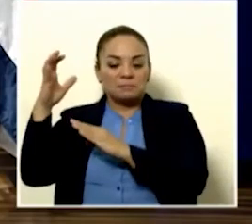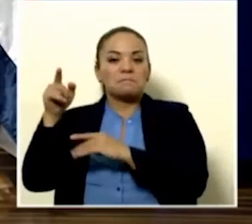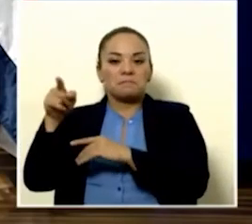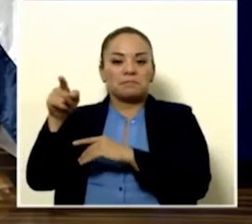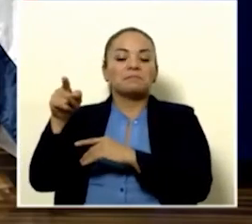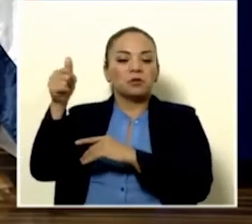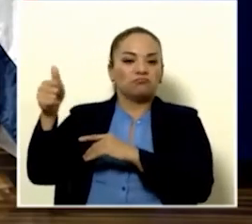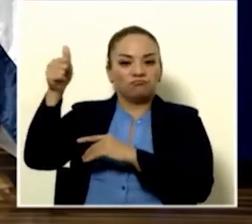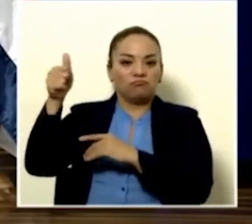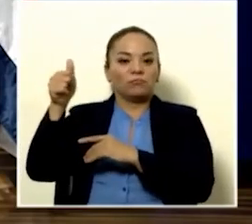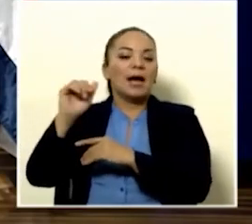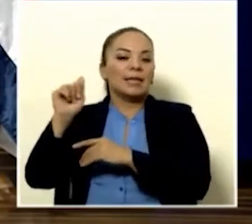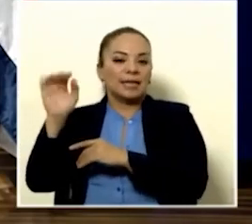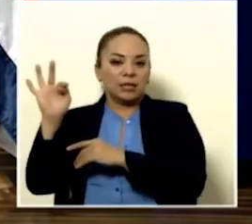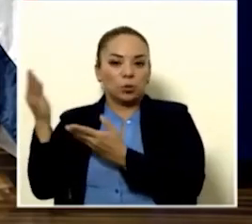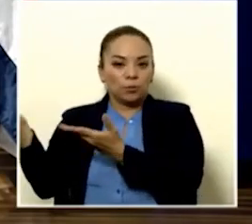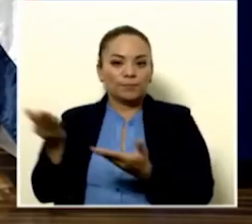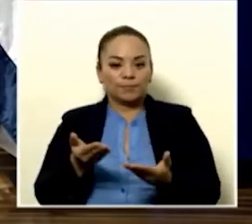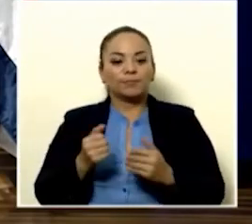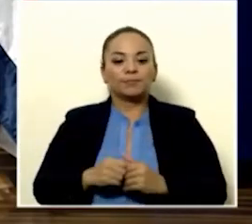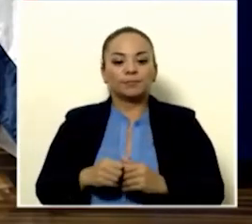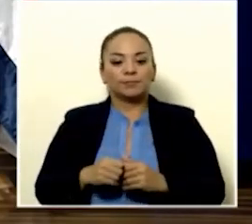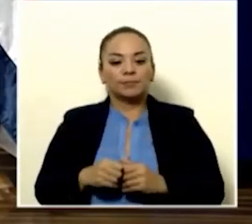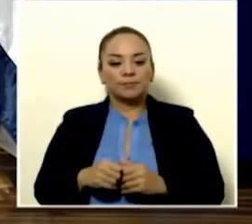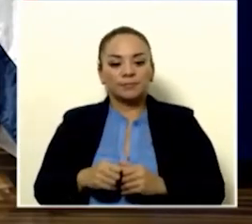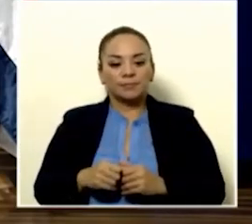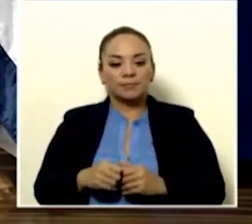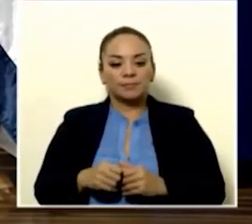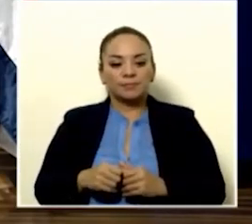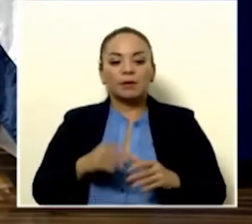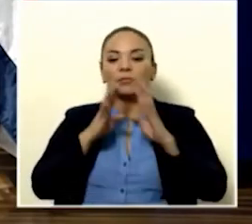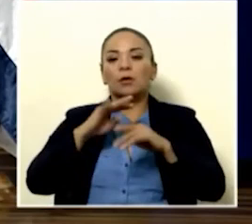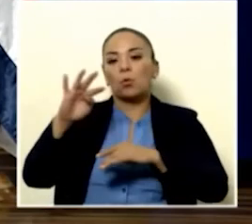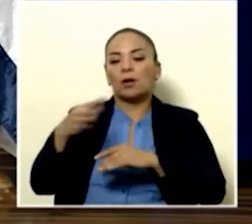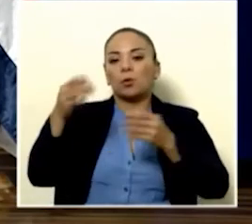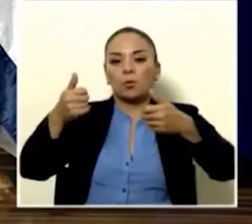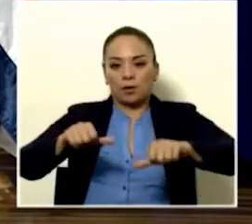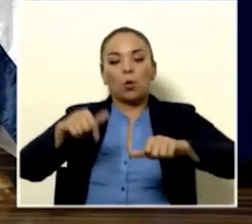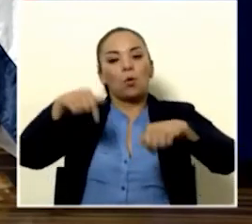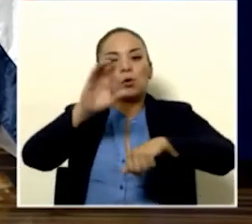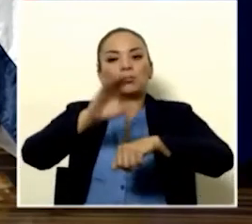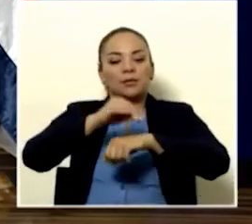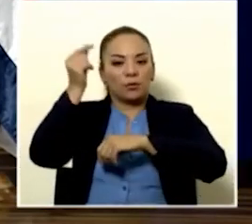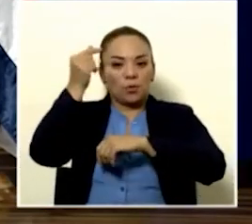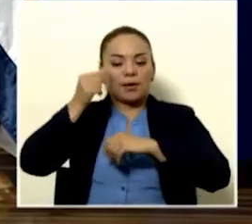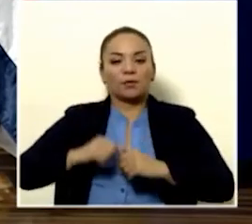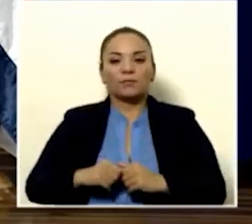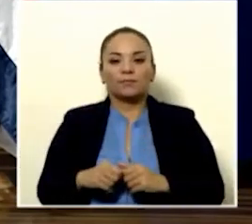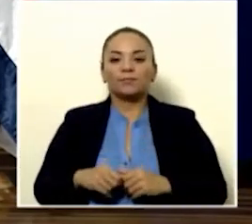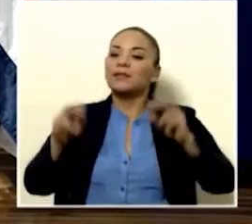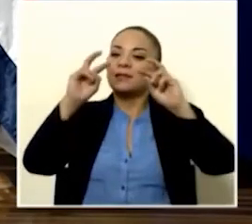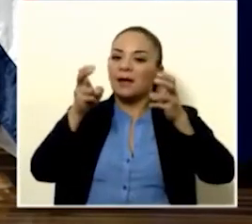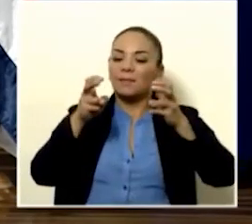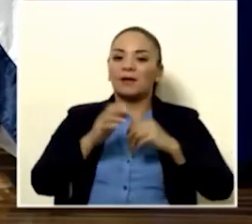Arnoldo André Tinoco, para mencionarles el cuarto acuerdo tras el Consejo de Gobierno, porque el